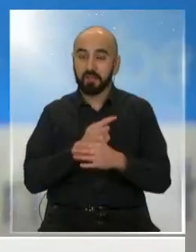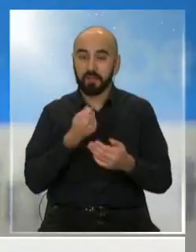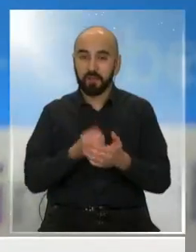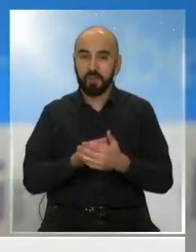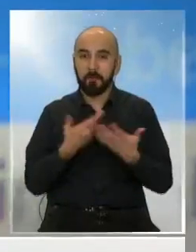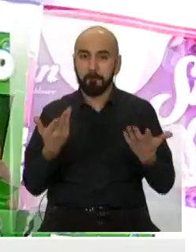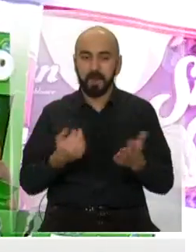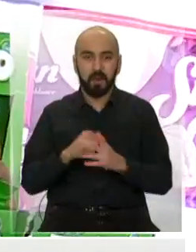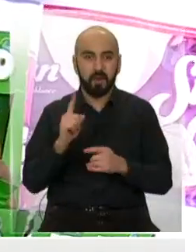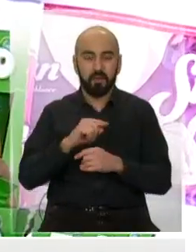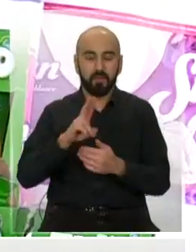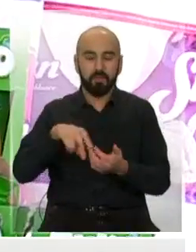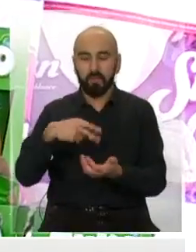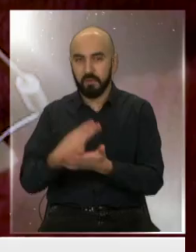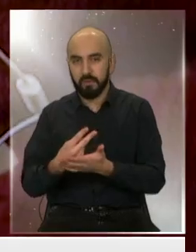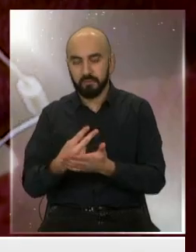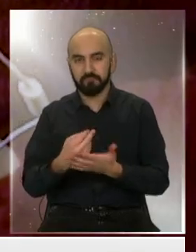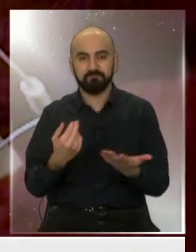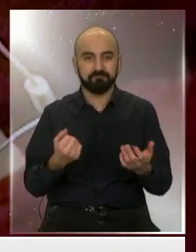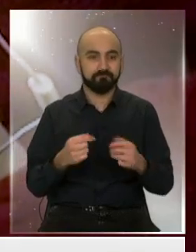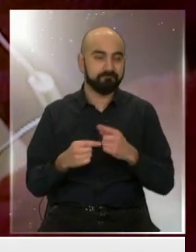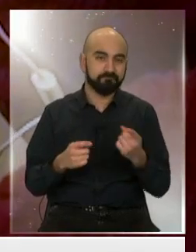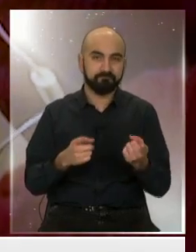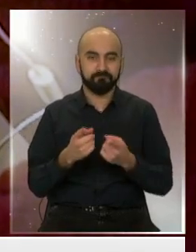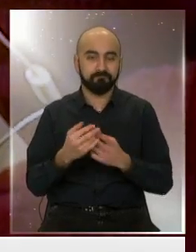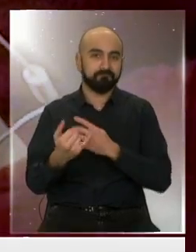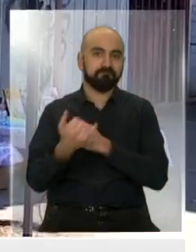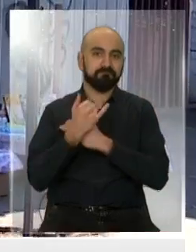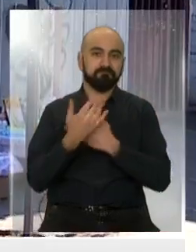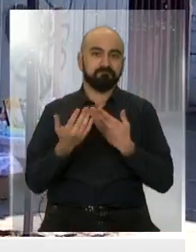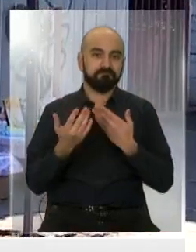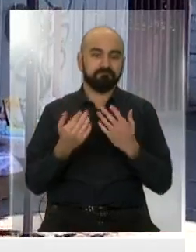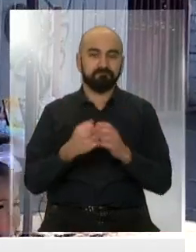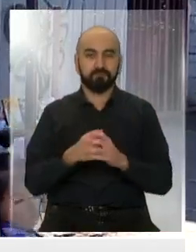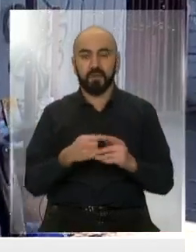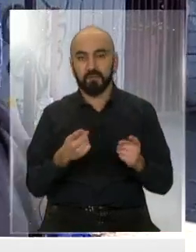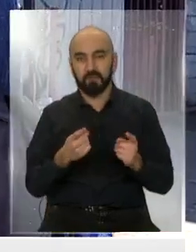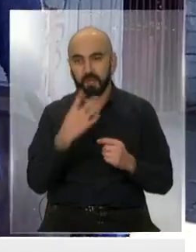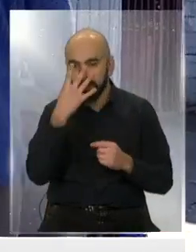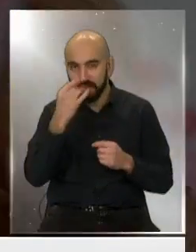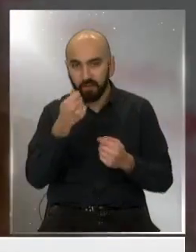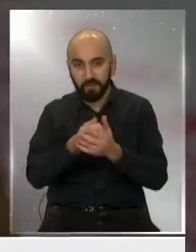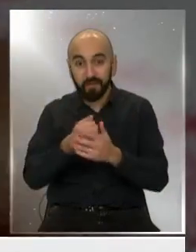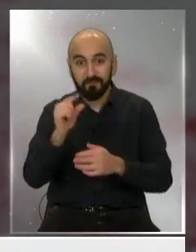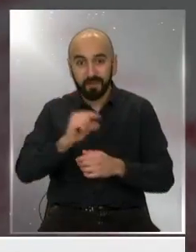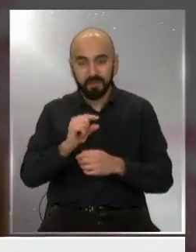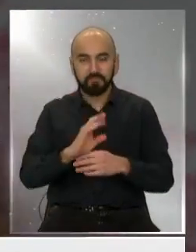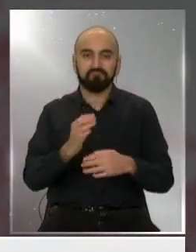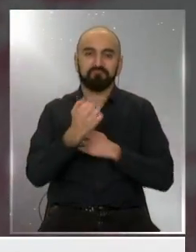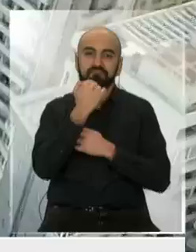evitar caer como Patricia o Kevin en estafas de precios rebajados.